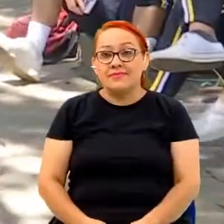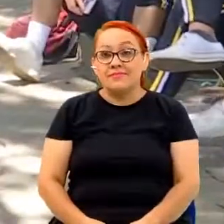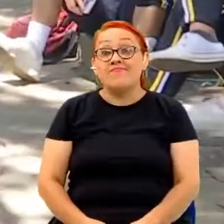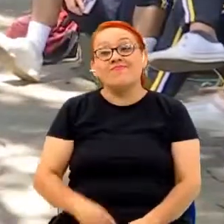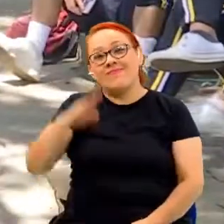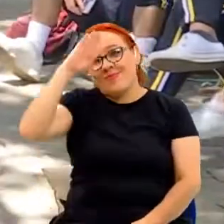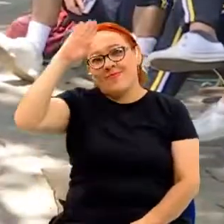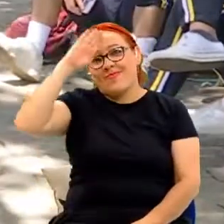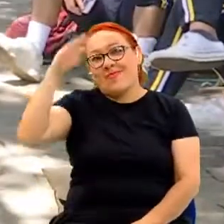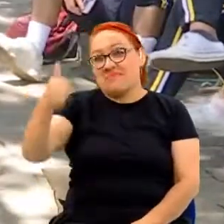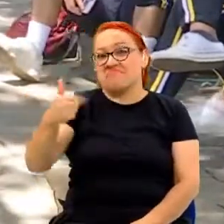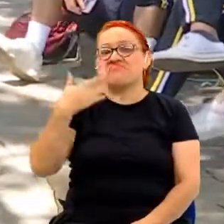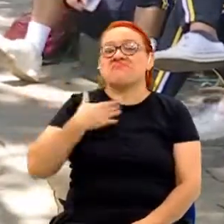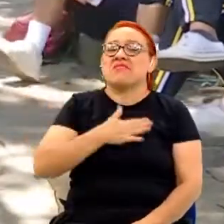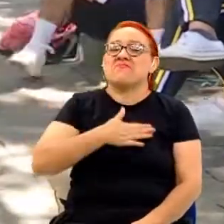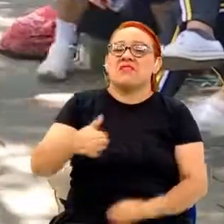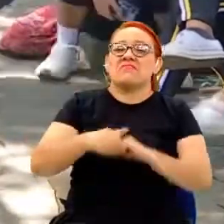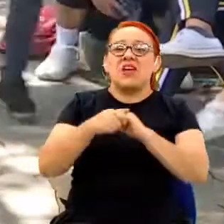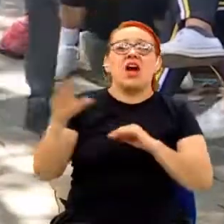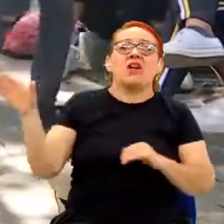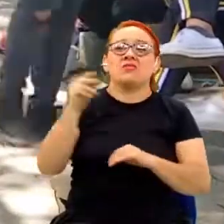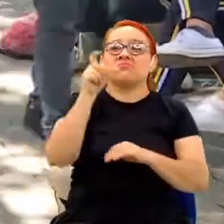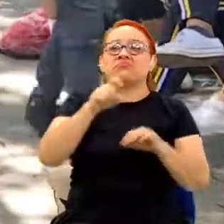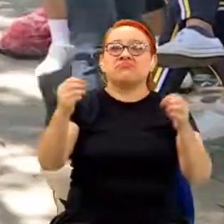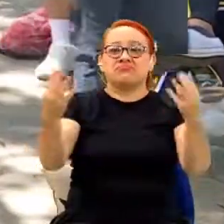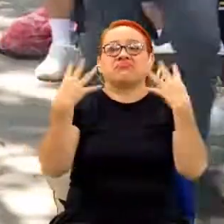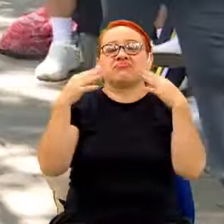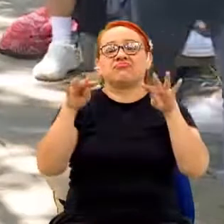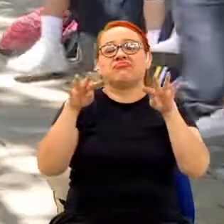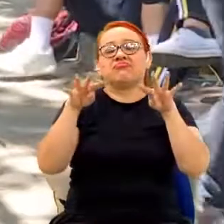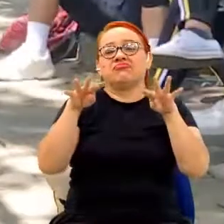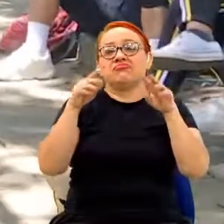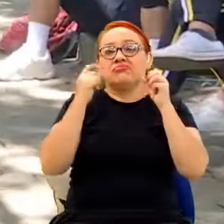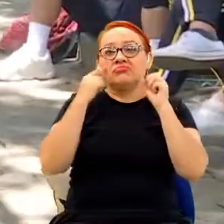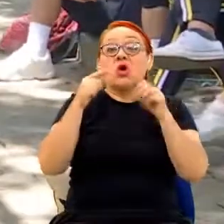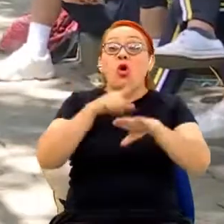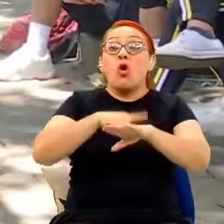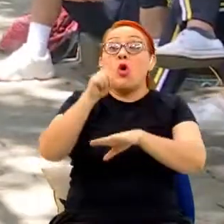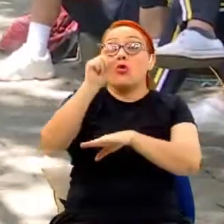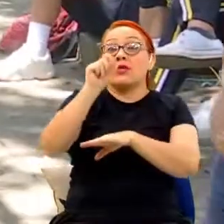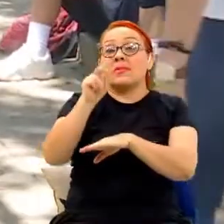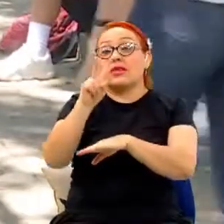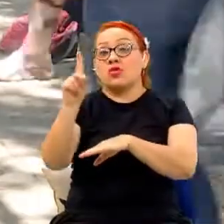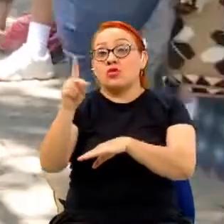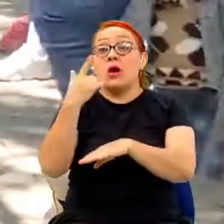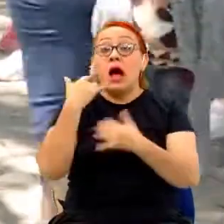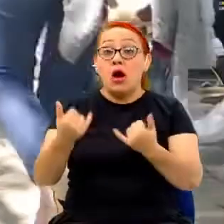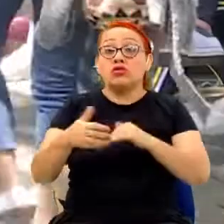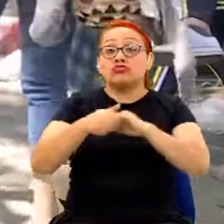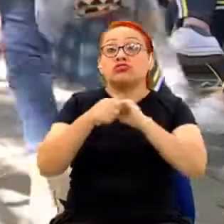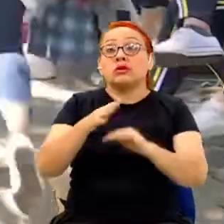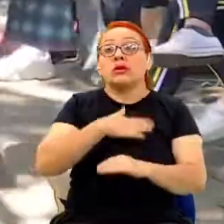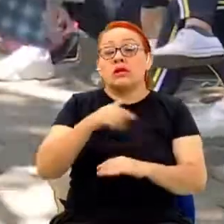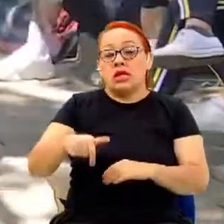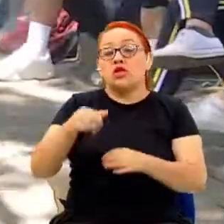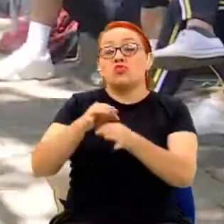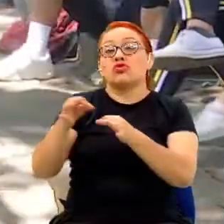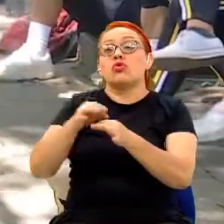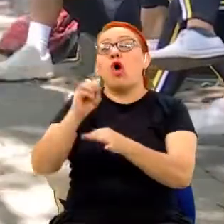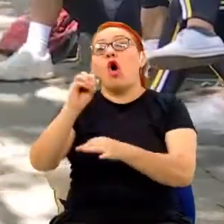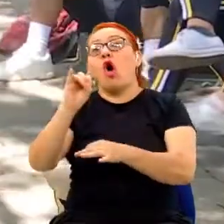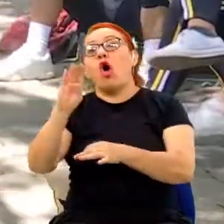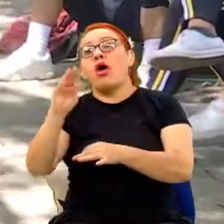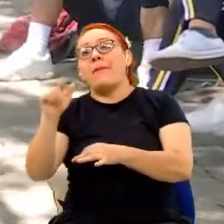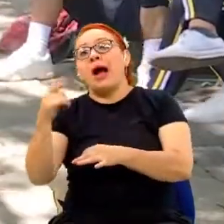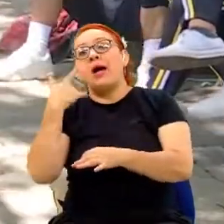Hola, ¿qué tal, Sergio? Saludo cordial a usted, a todos los televidentes del canal TRO. 1 de la tarde, 21 minutos, así es, los saludamos desde el municipio de Oiba, acá